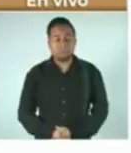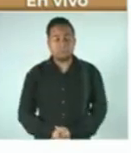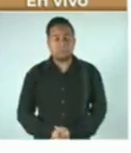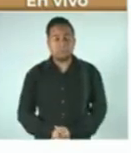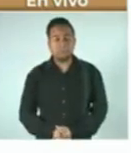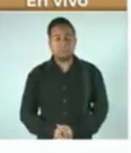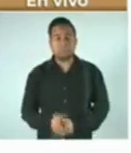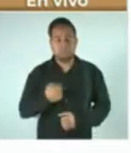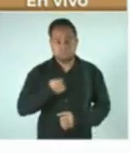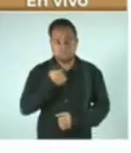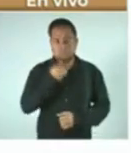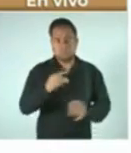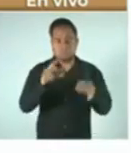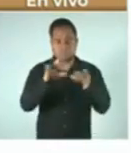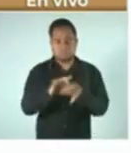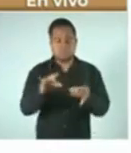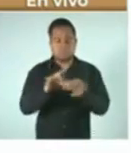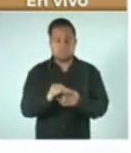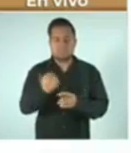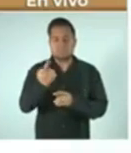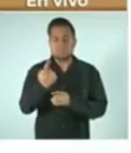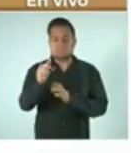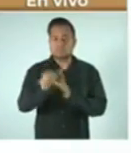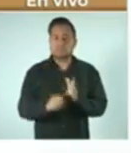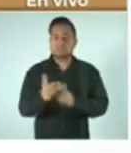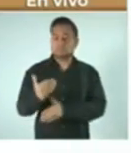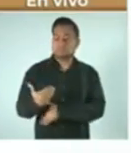les había comentado que el mes pasado